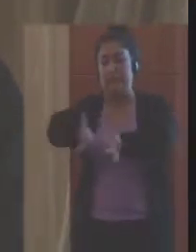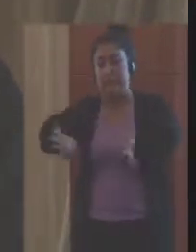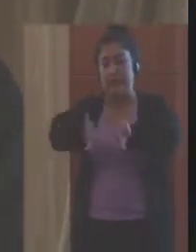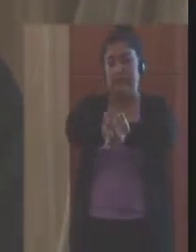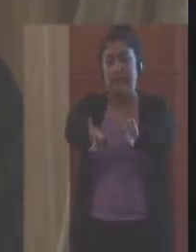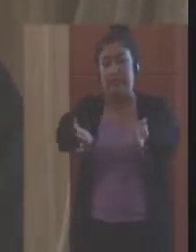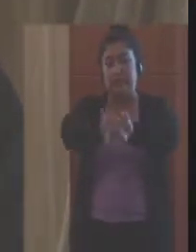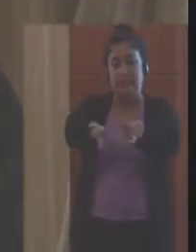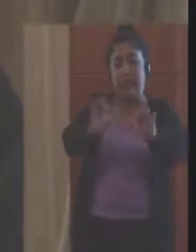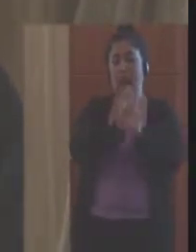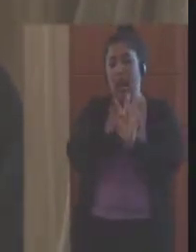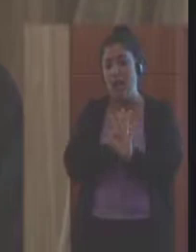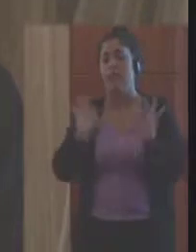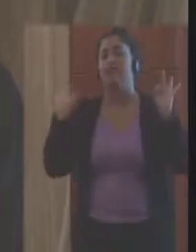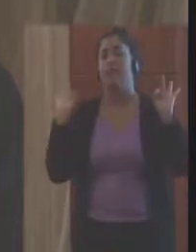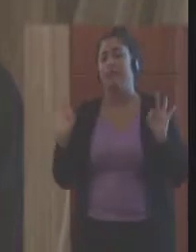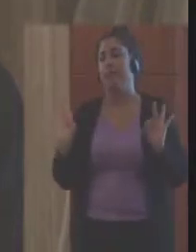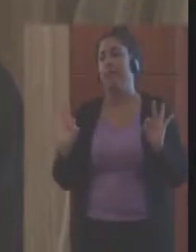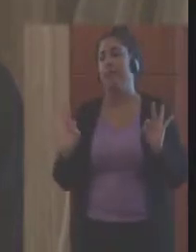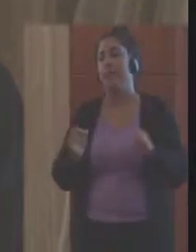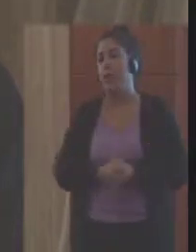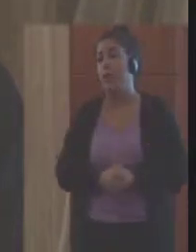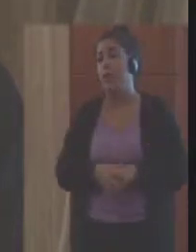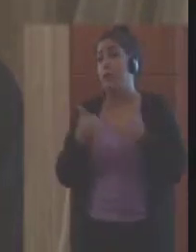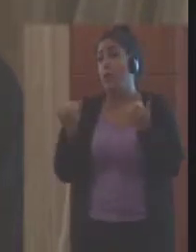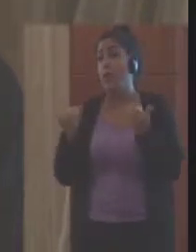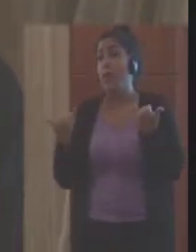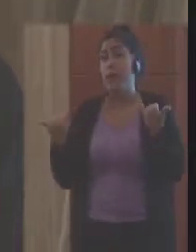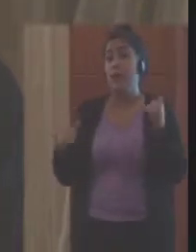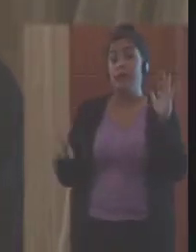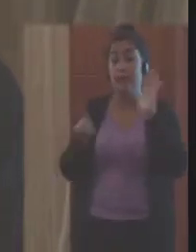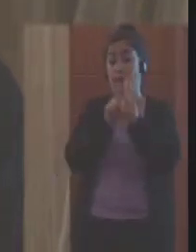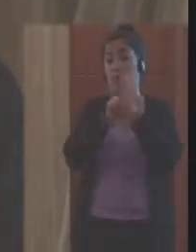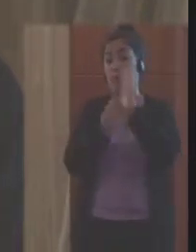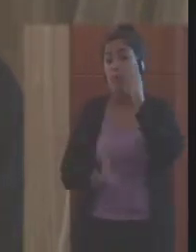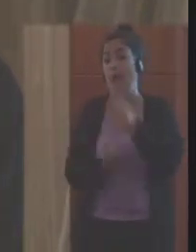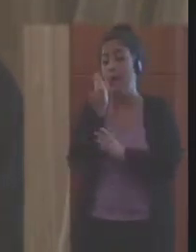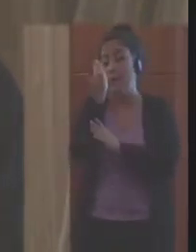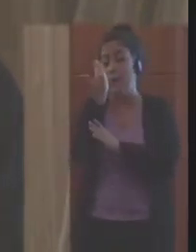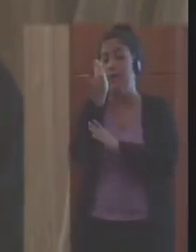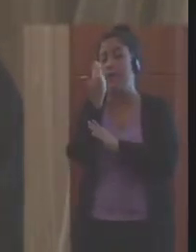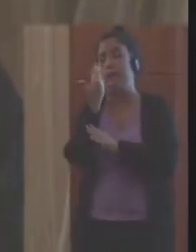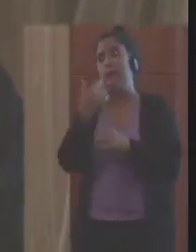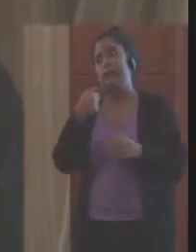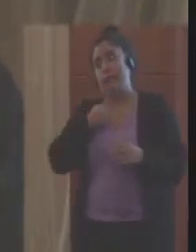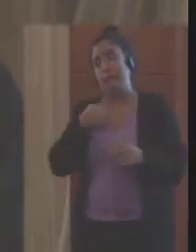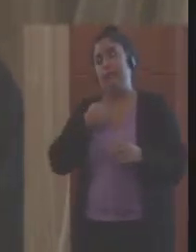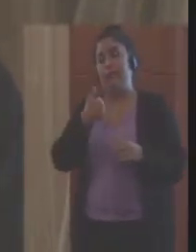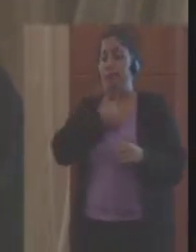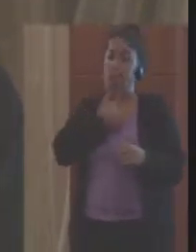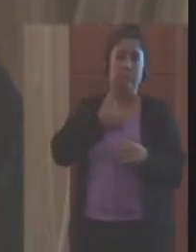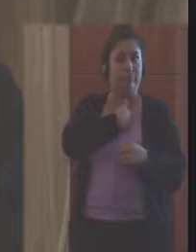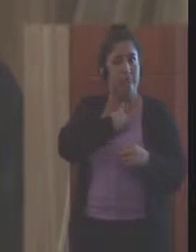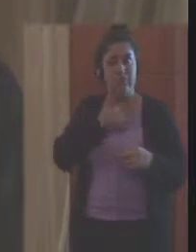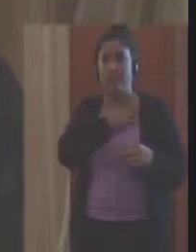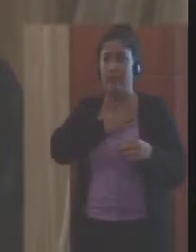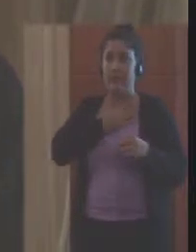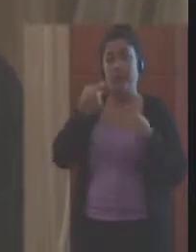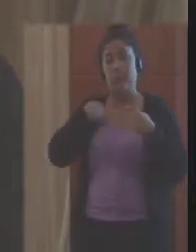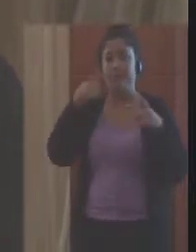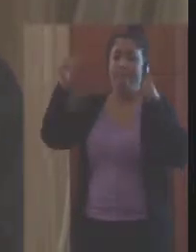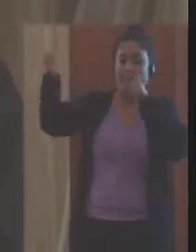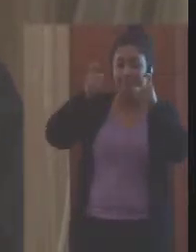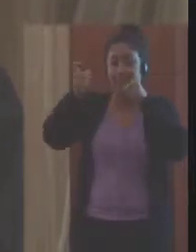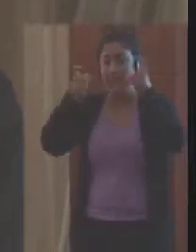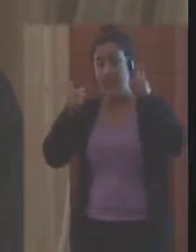bill, es el which we código I expect de to pilot in the construcción, Parliament this year. que espero We've que ya, also espero yo completed a liderarlo en el disaster Parlamento. bill. También tenemos una And